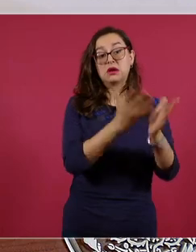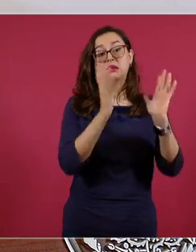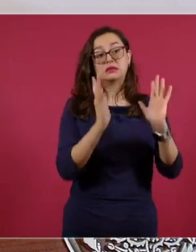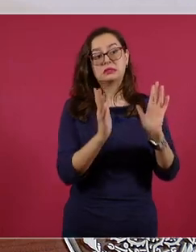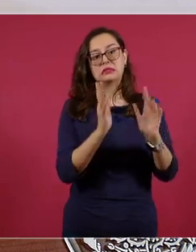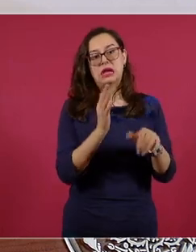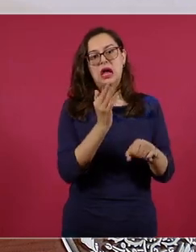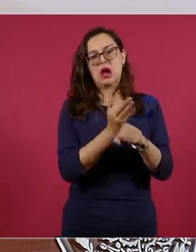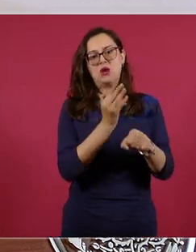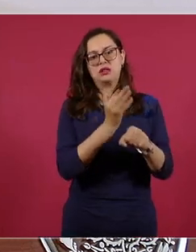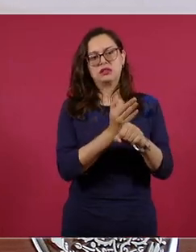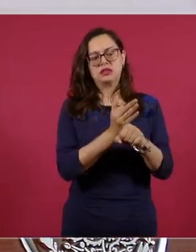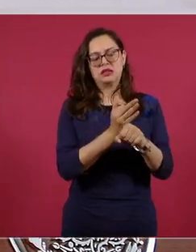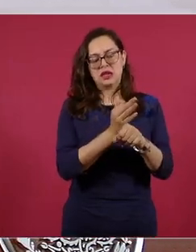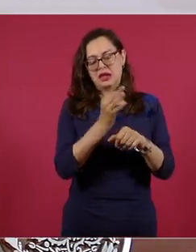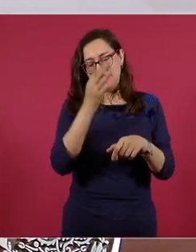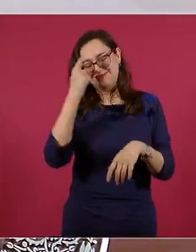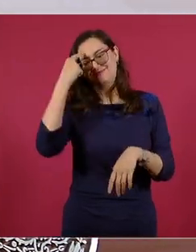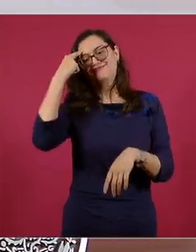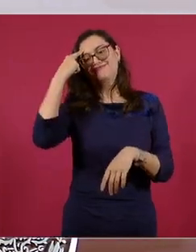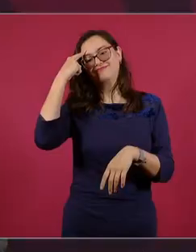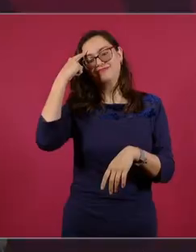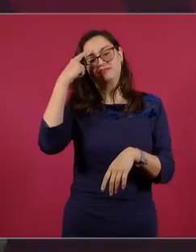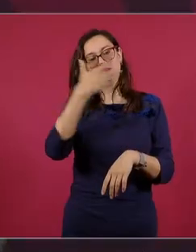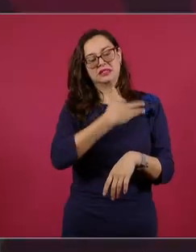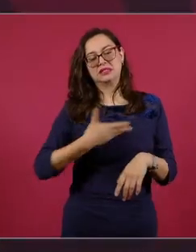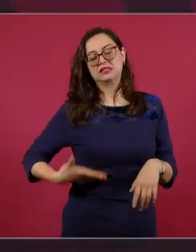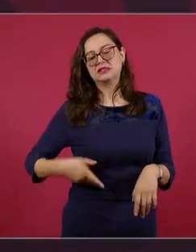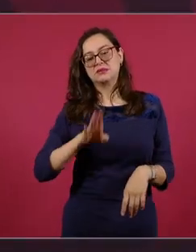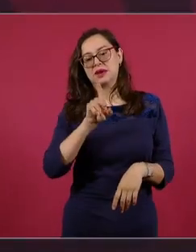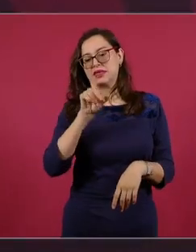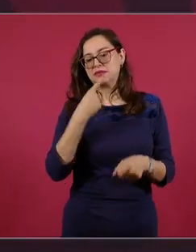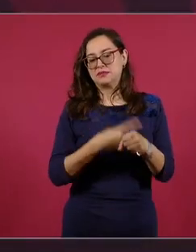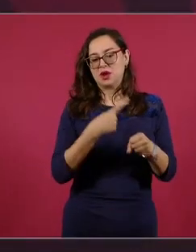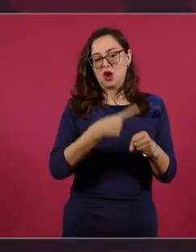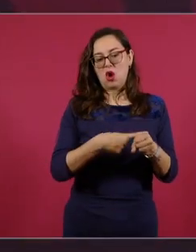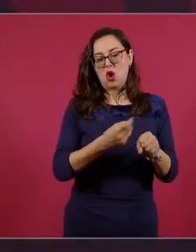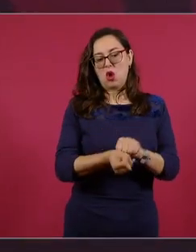COVID, le deseo lo mejor, que se recupere muy pronto.